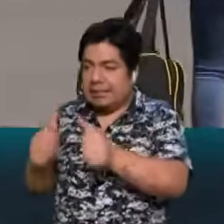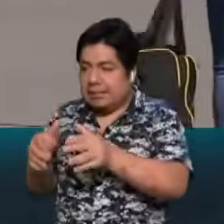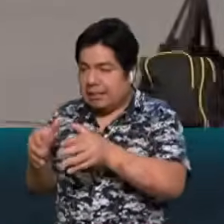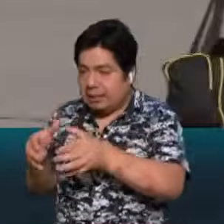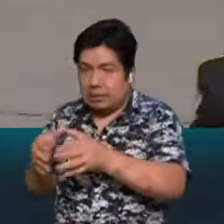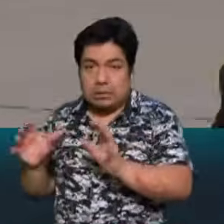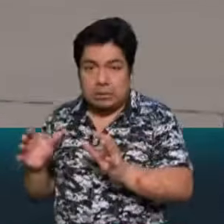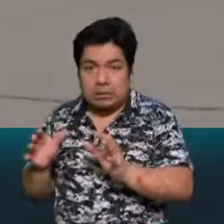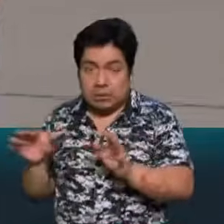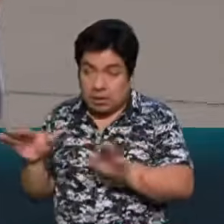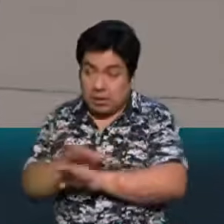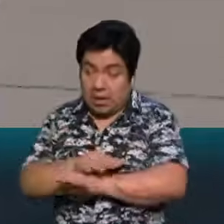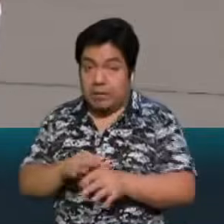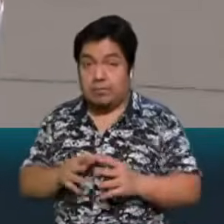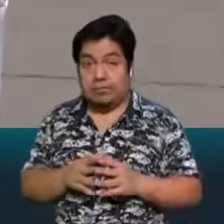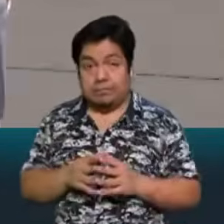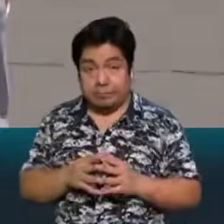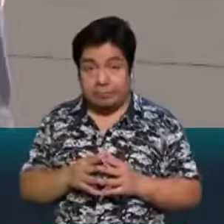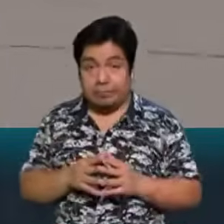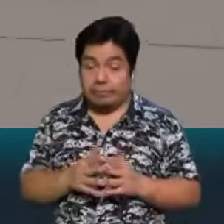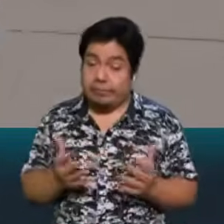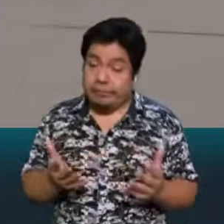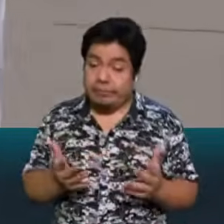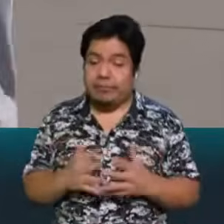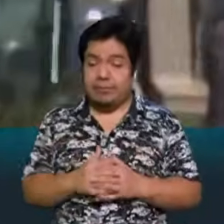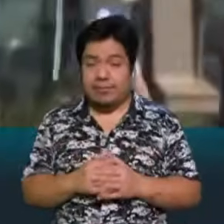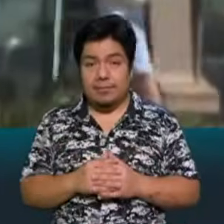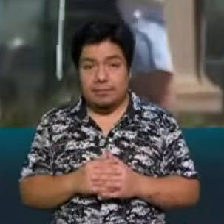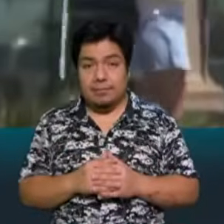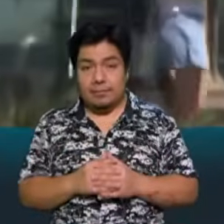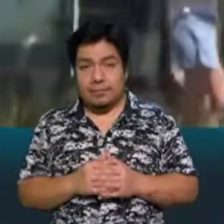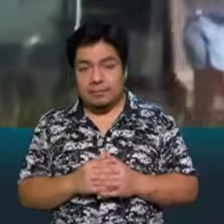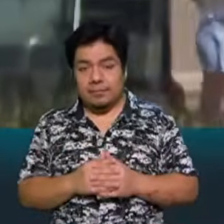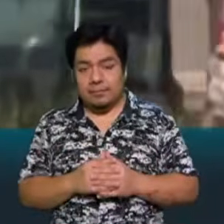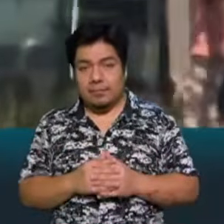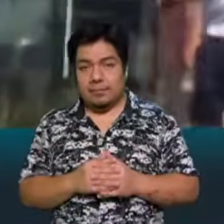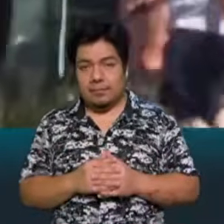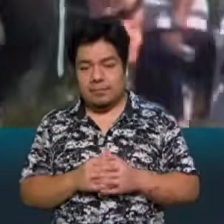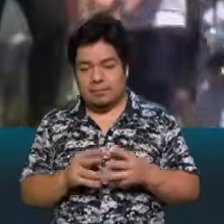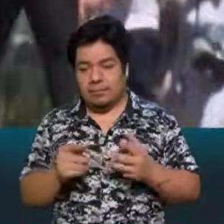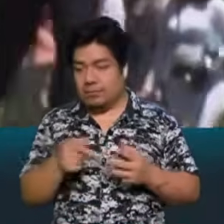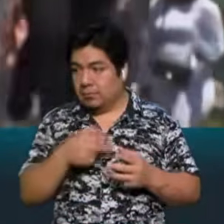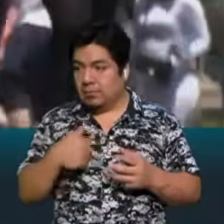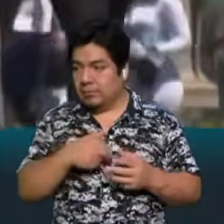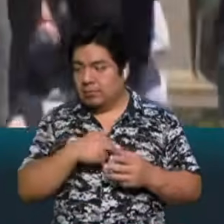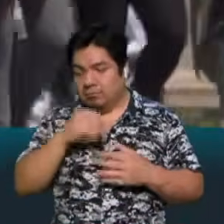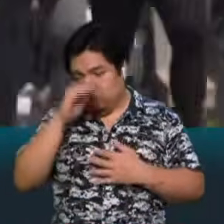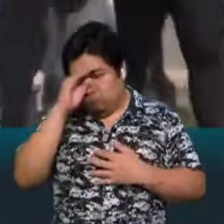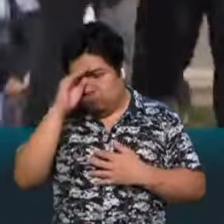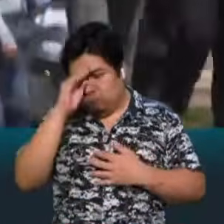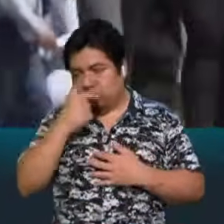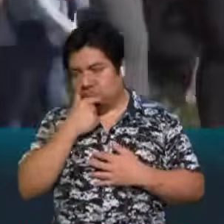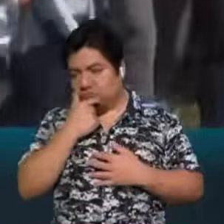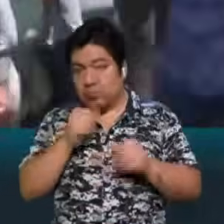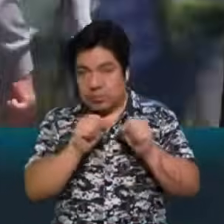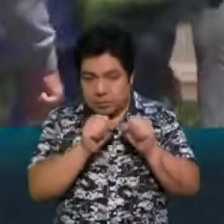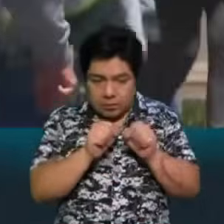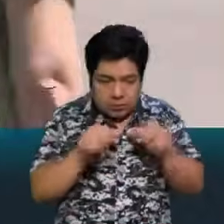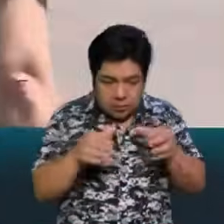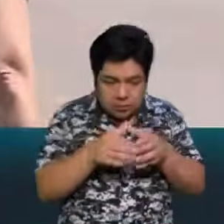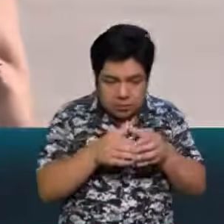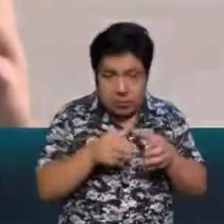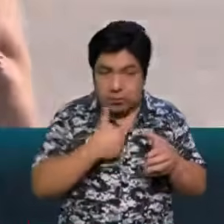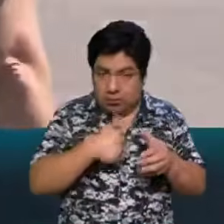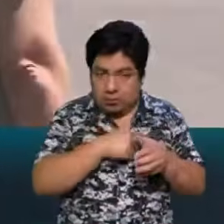en piedra. Entonces, ahí pues tendremos que preguntarnos como sociedad